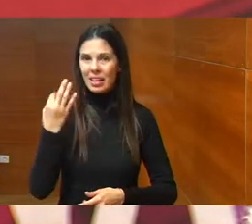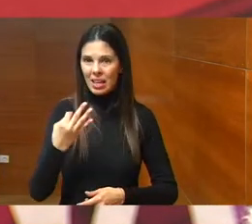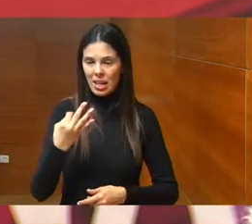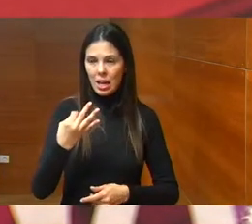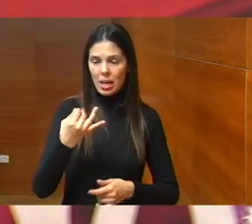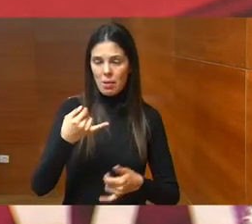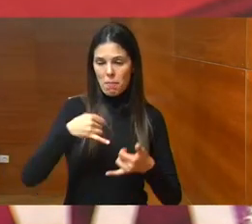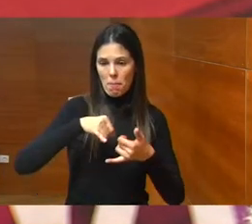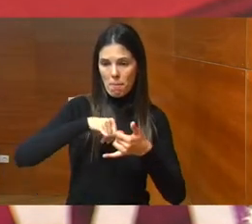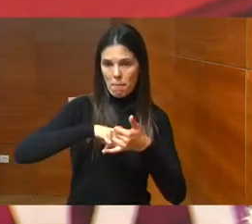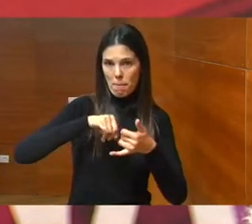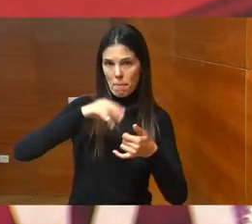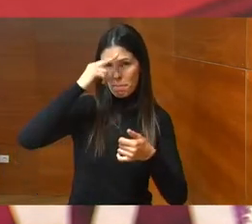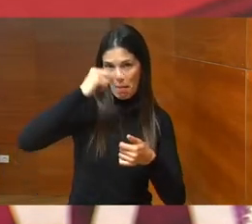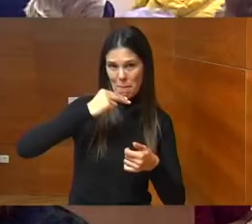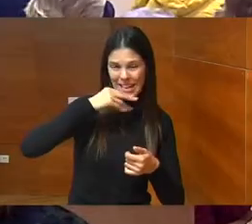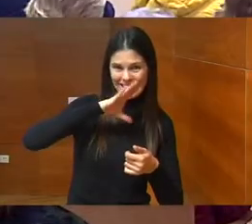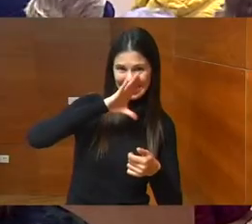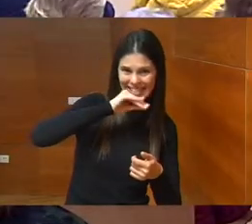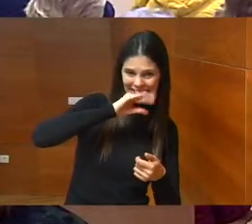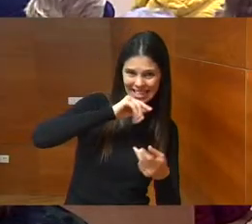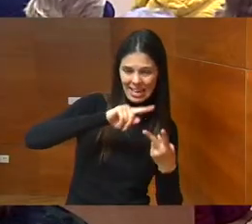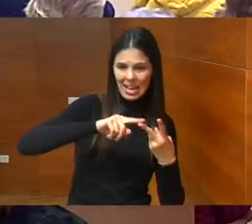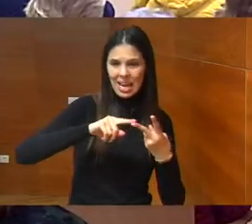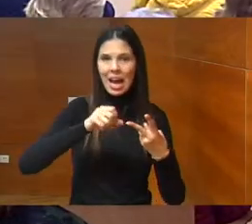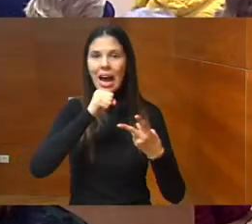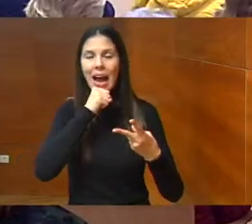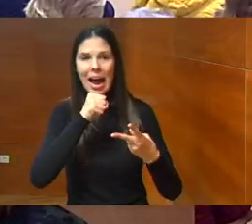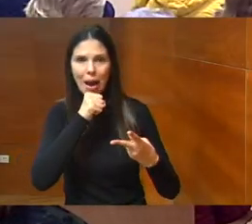opay de opay de chechana